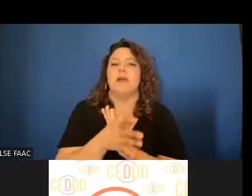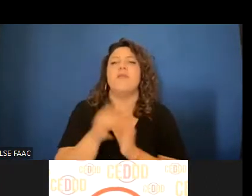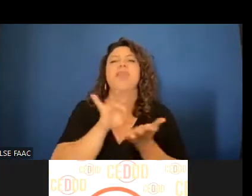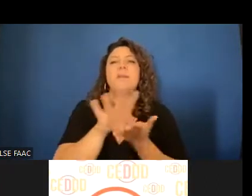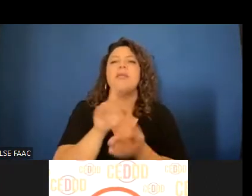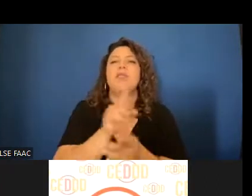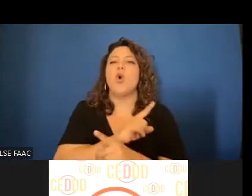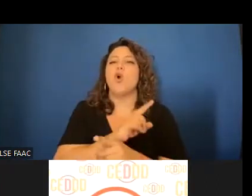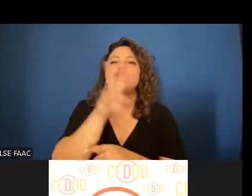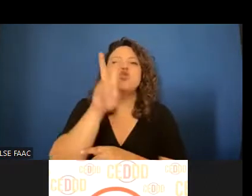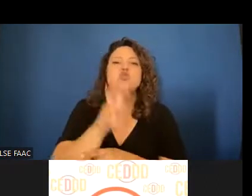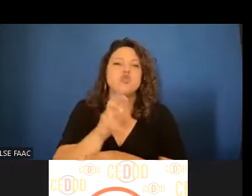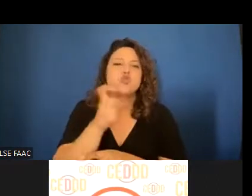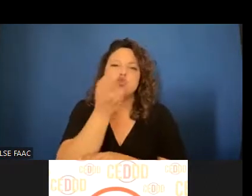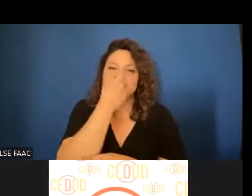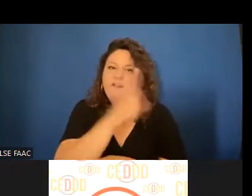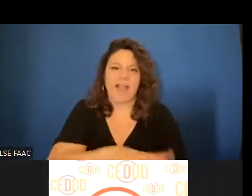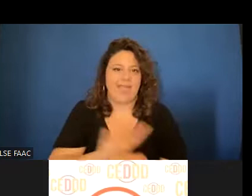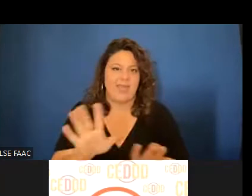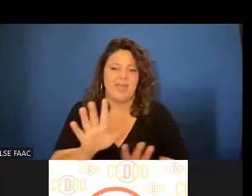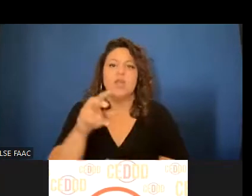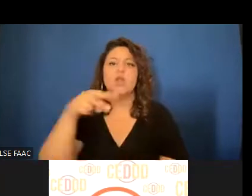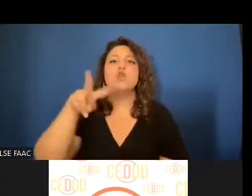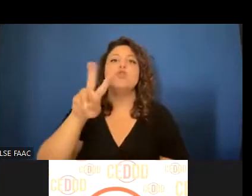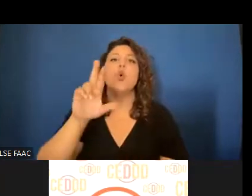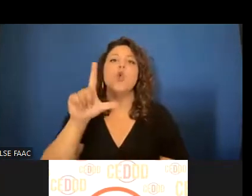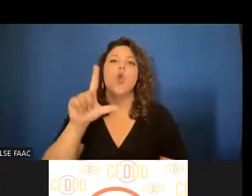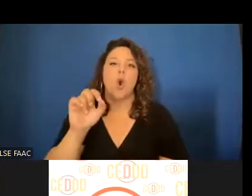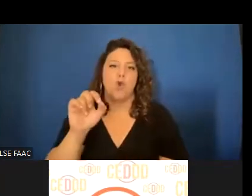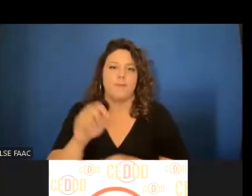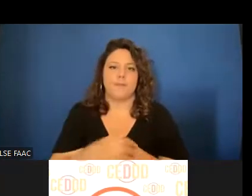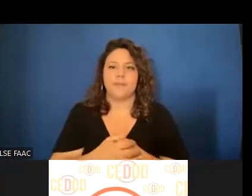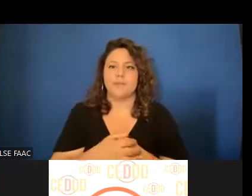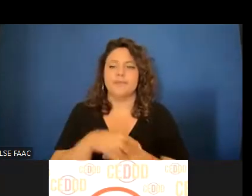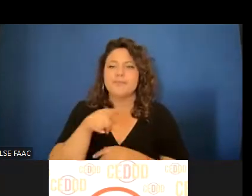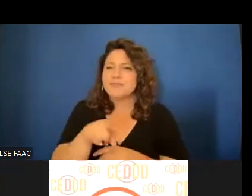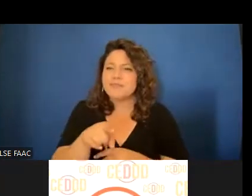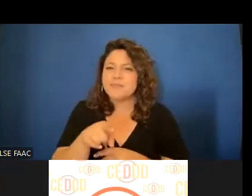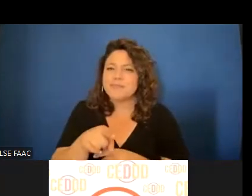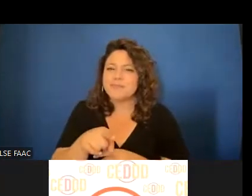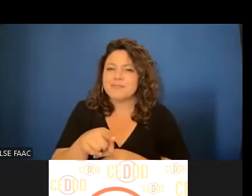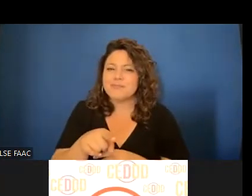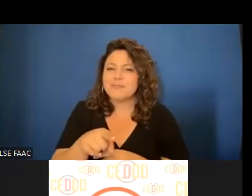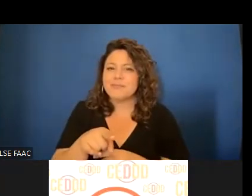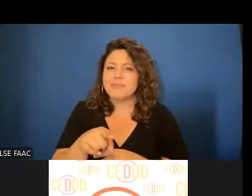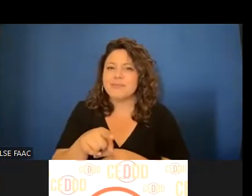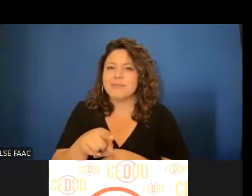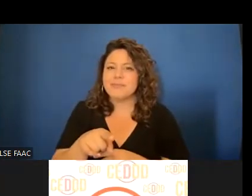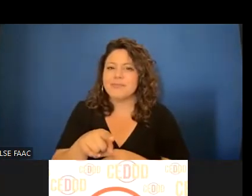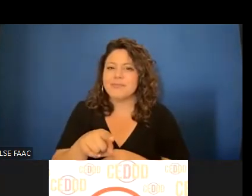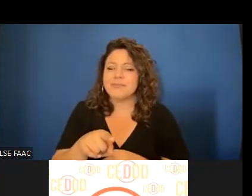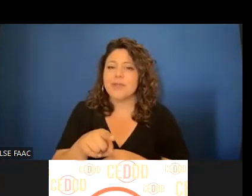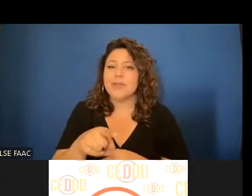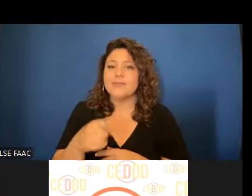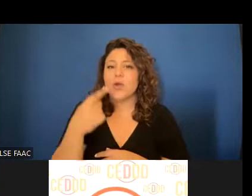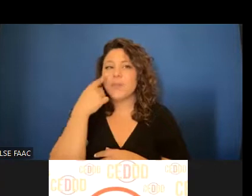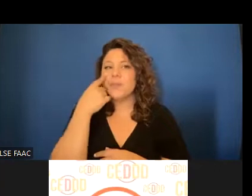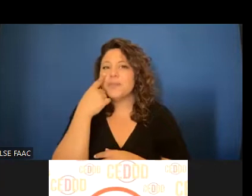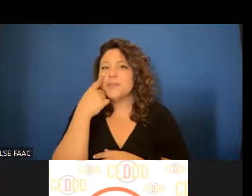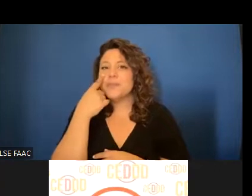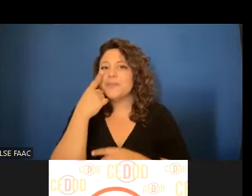al empleo, en materias de selección, que ya, por ejemplo, ha comentado Néstor, esas publicaciones de ofertas de empleo que